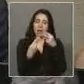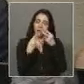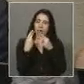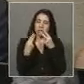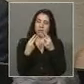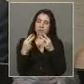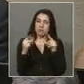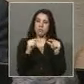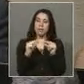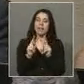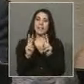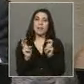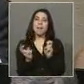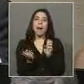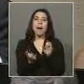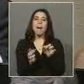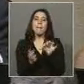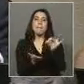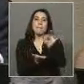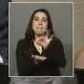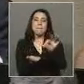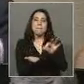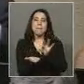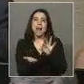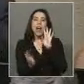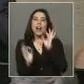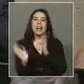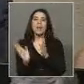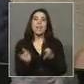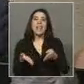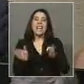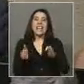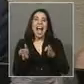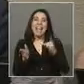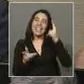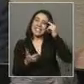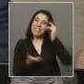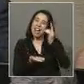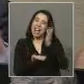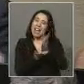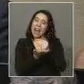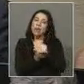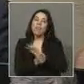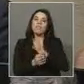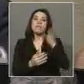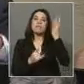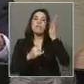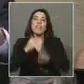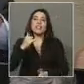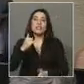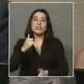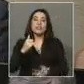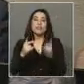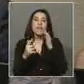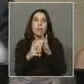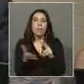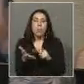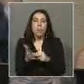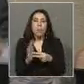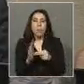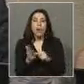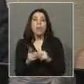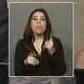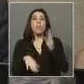de los planos reguladores cuyas calles proyectadas habían caducado y que teníamos tremendos problemas donde los